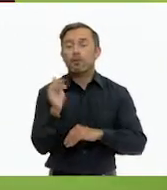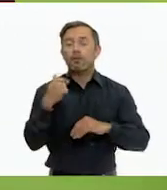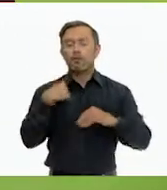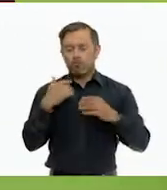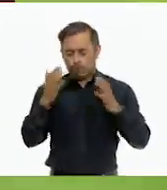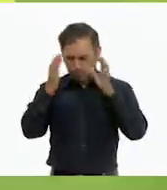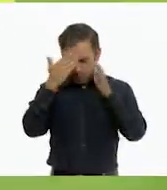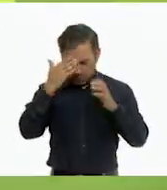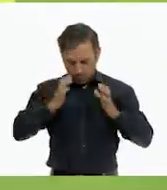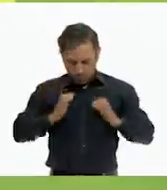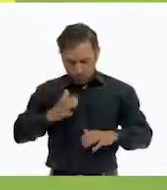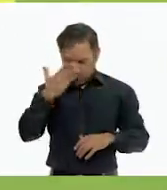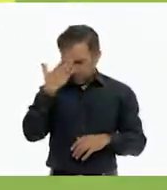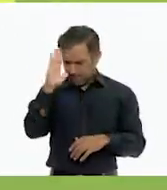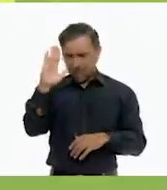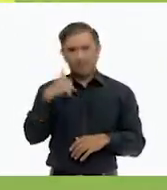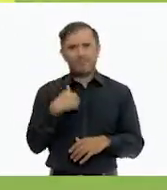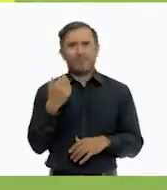quiere bailar.